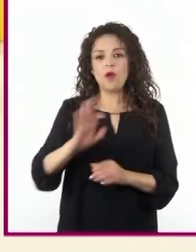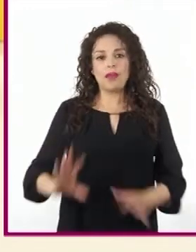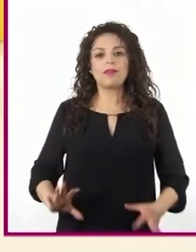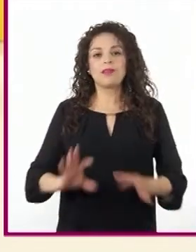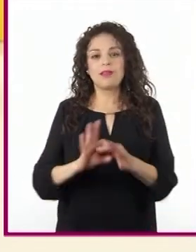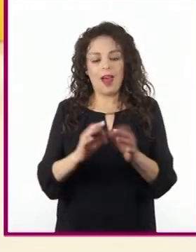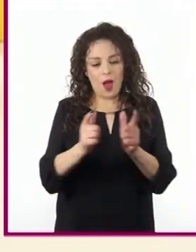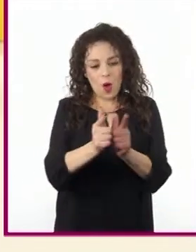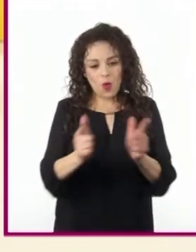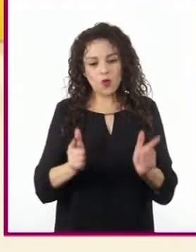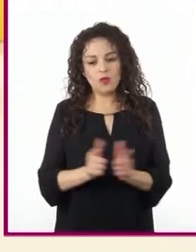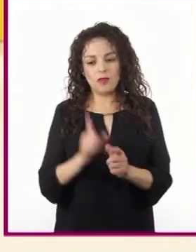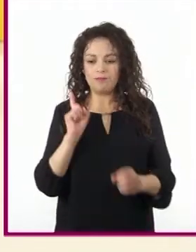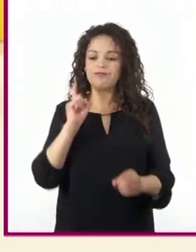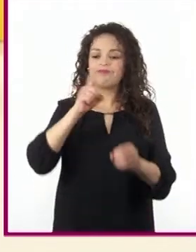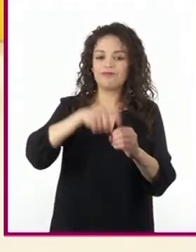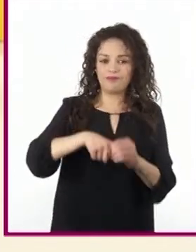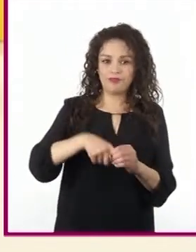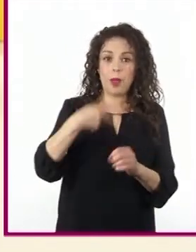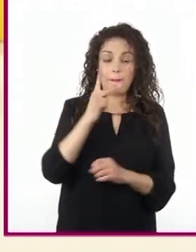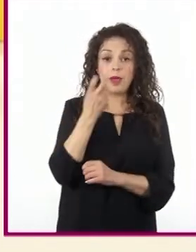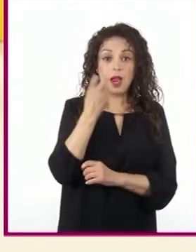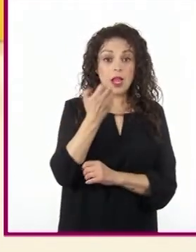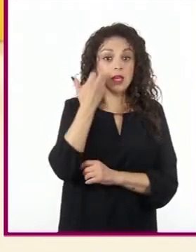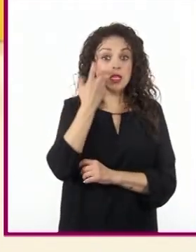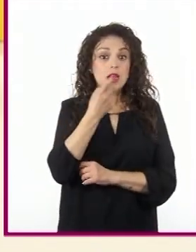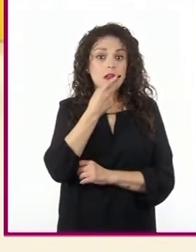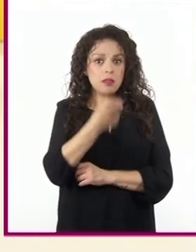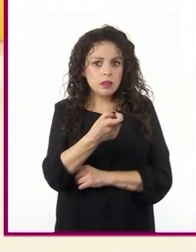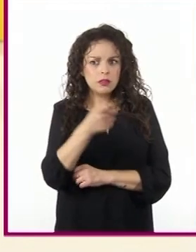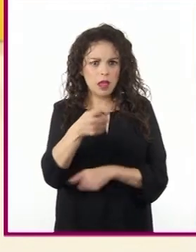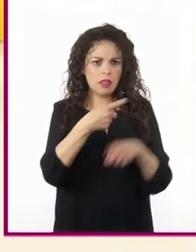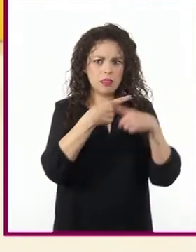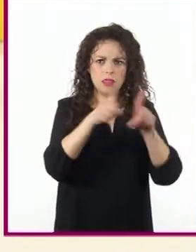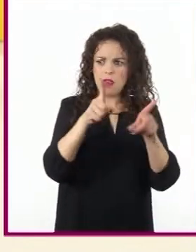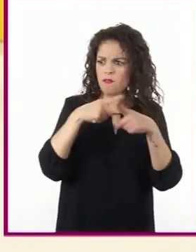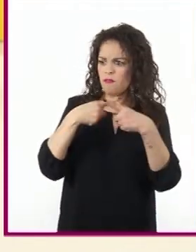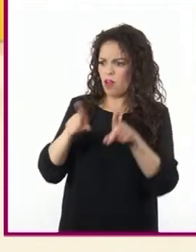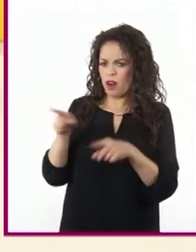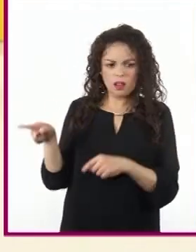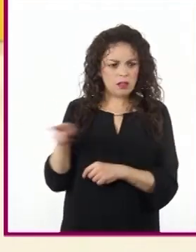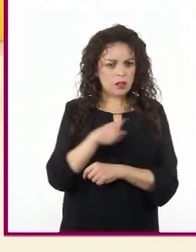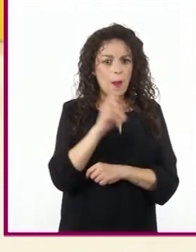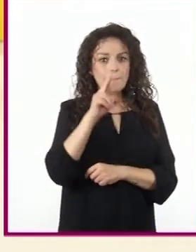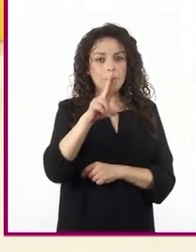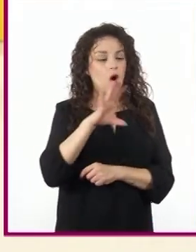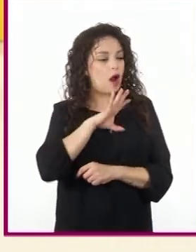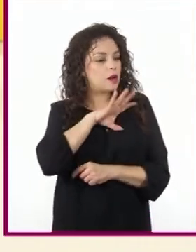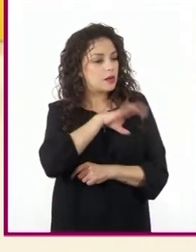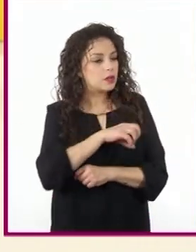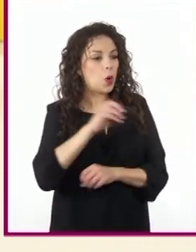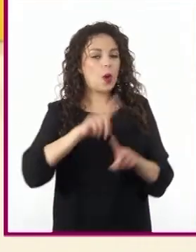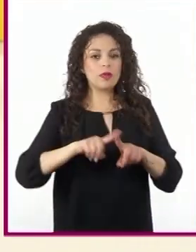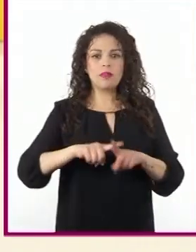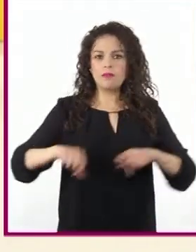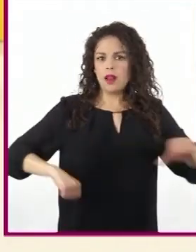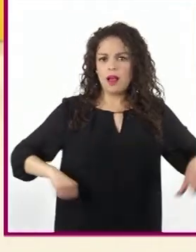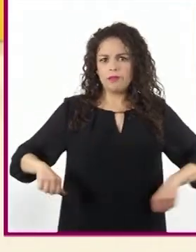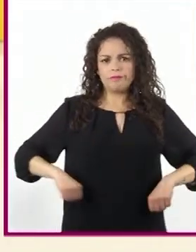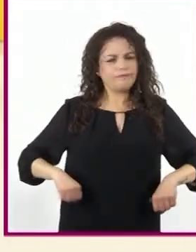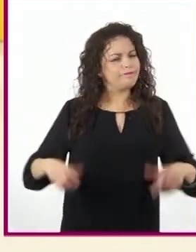grupo. Pero ello no evita que sean diferentes a ustedes en cuanto a gustos o las actividades que